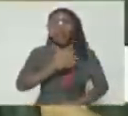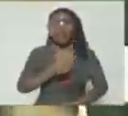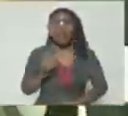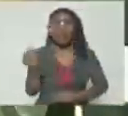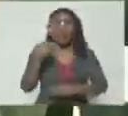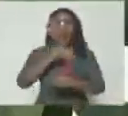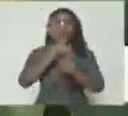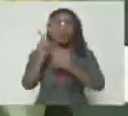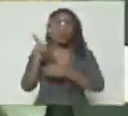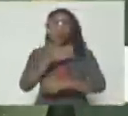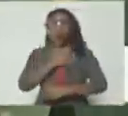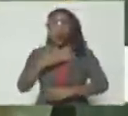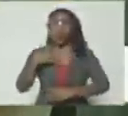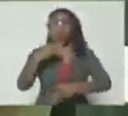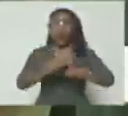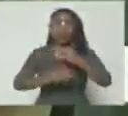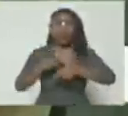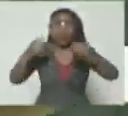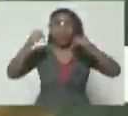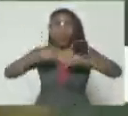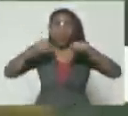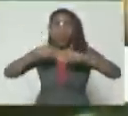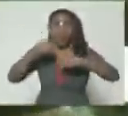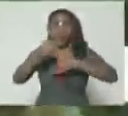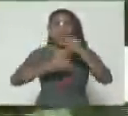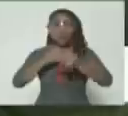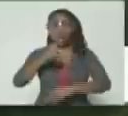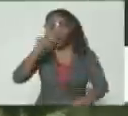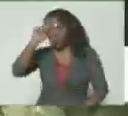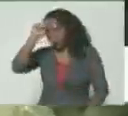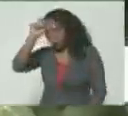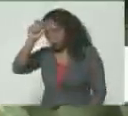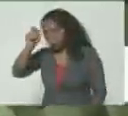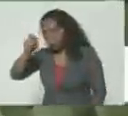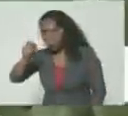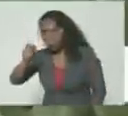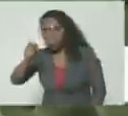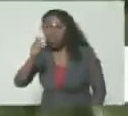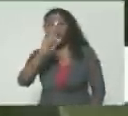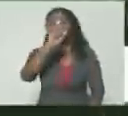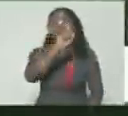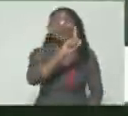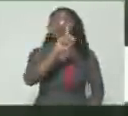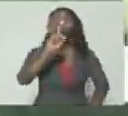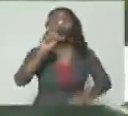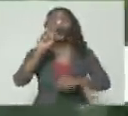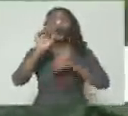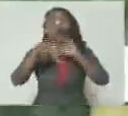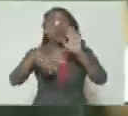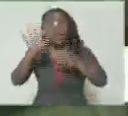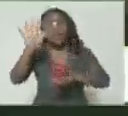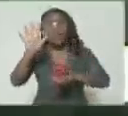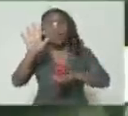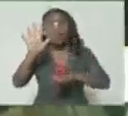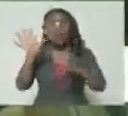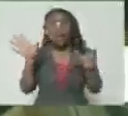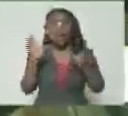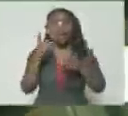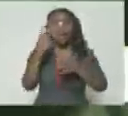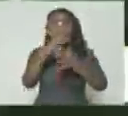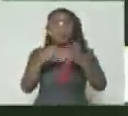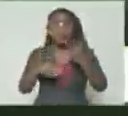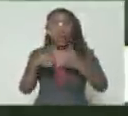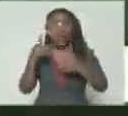queremos dar a conocer que el día de hoy se hicieron los reconocimientos de más de 115 contenedores que se encuentran en el puerto